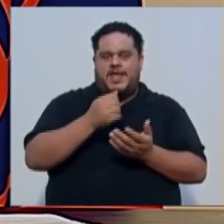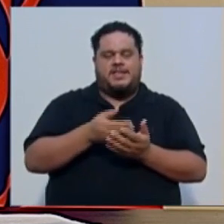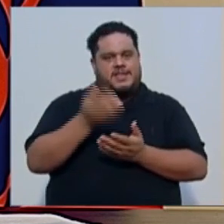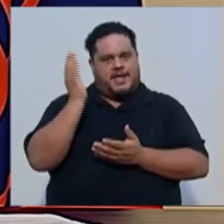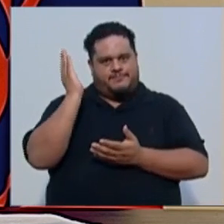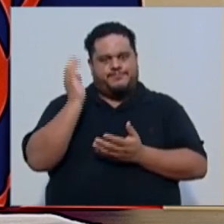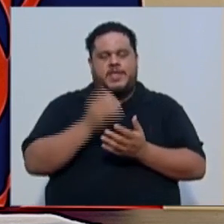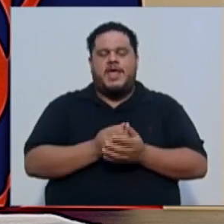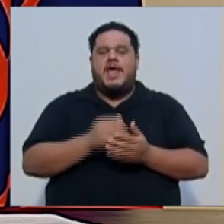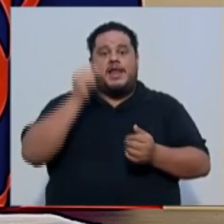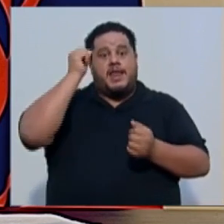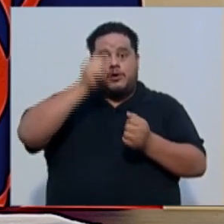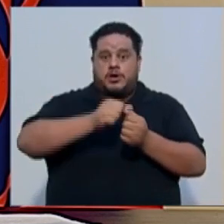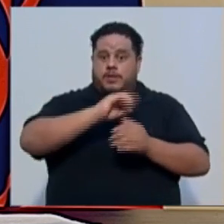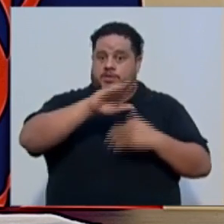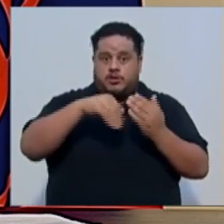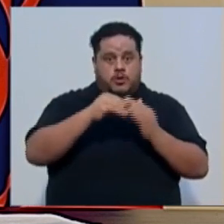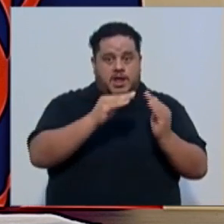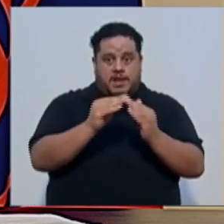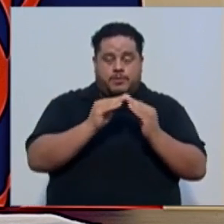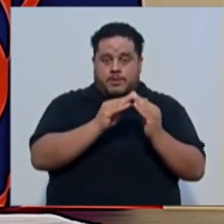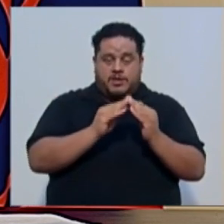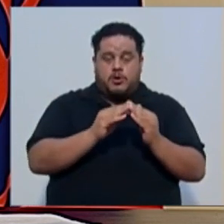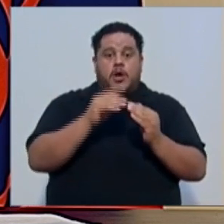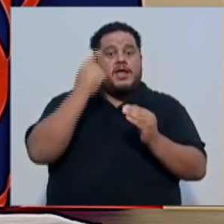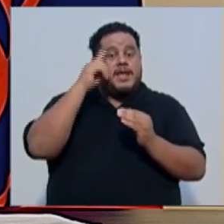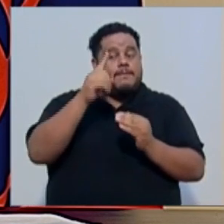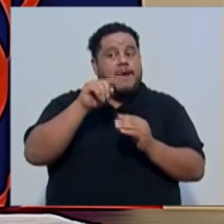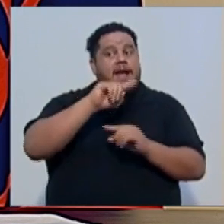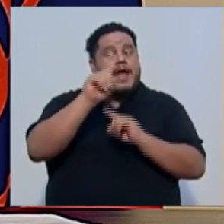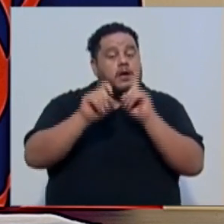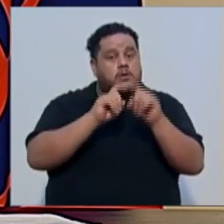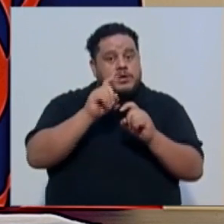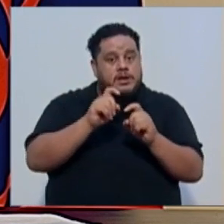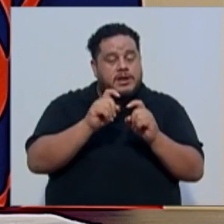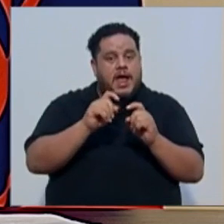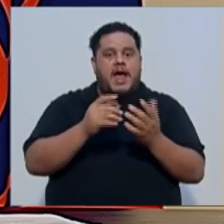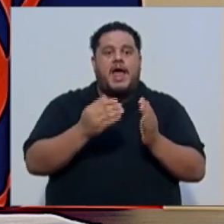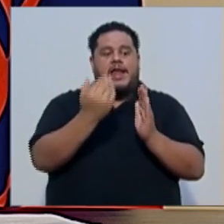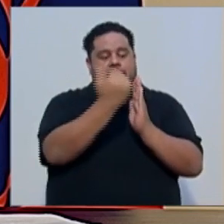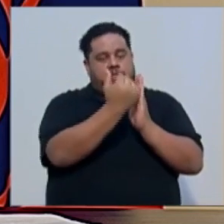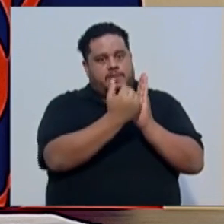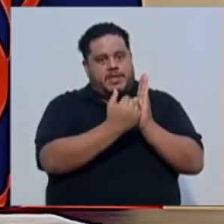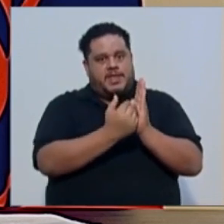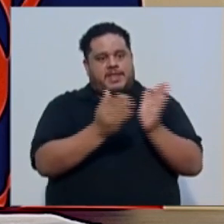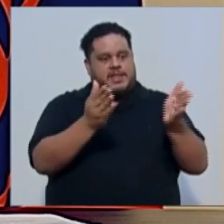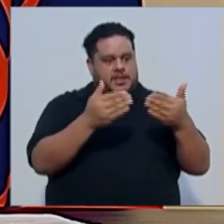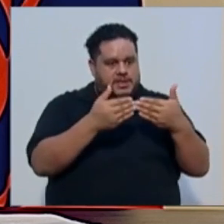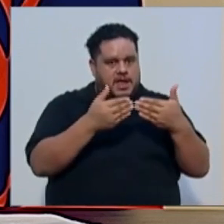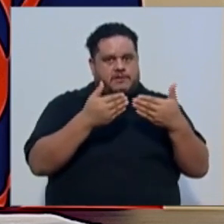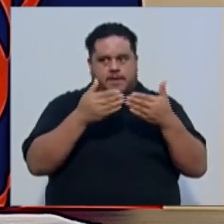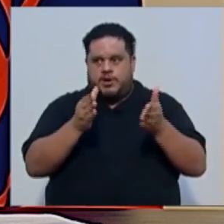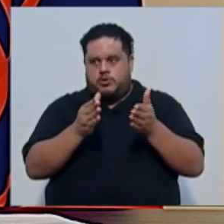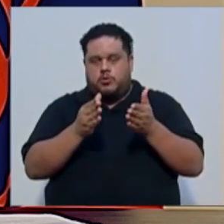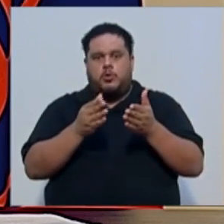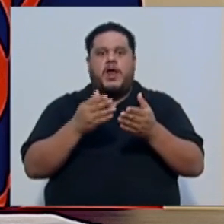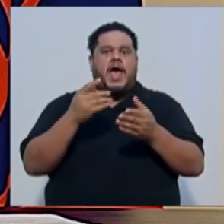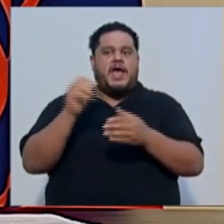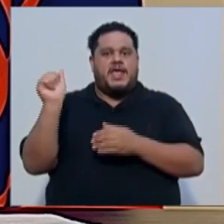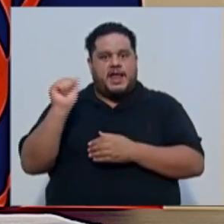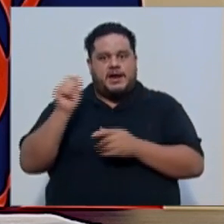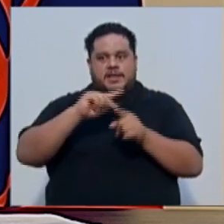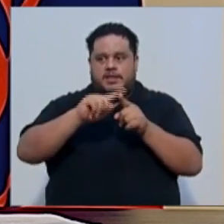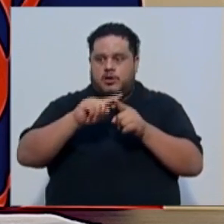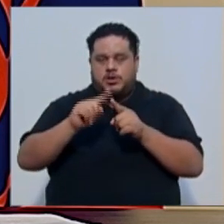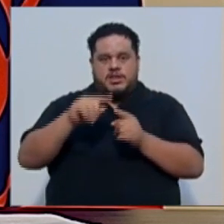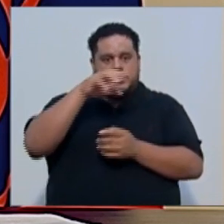recordamos a la población y medios de comunicación que para consultar las medidas de cierre, apertura, operación y alertas en los